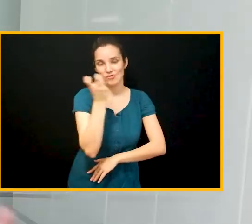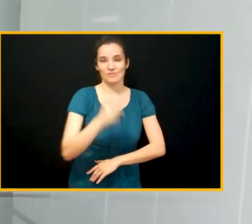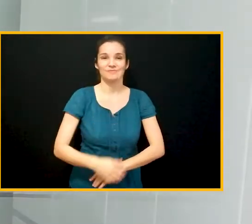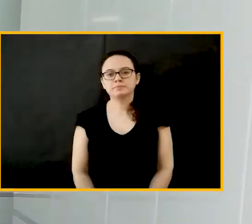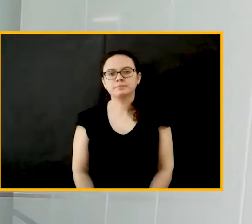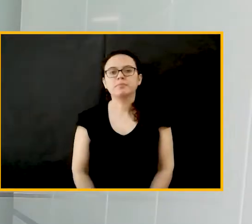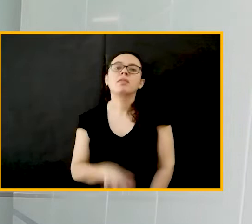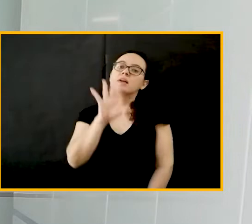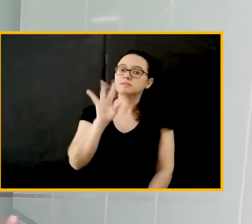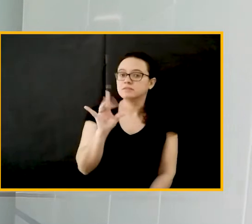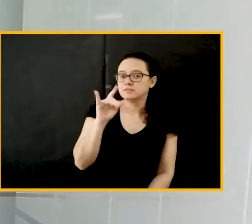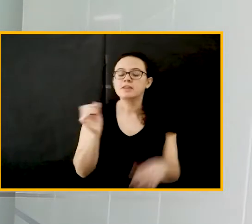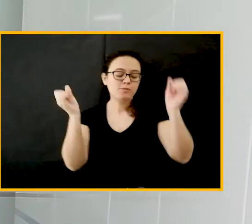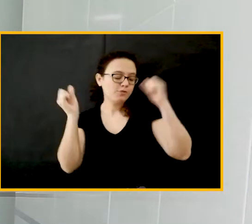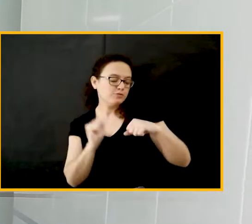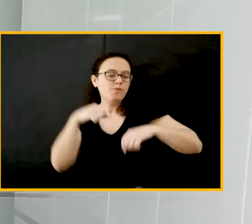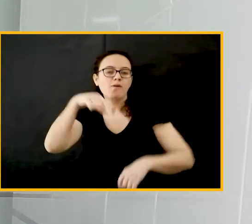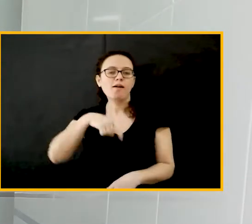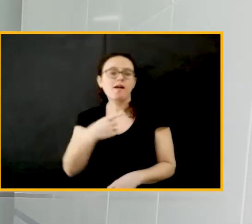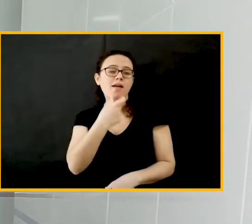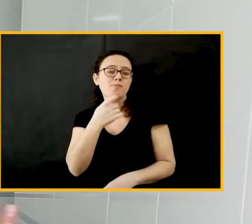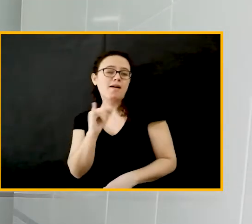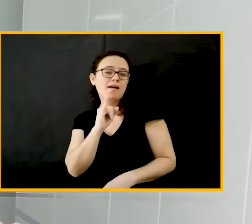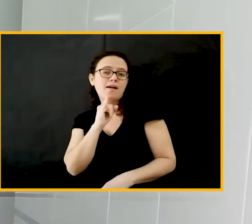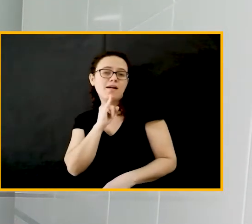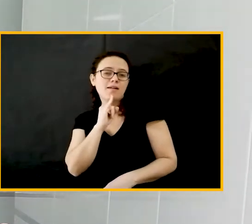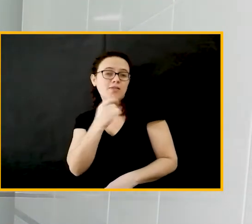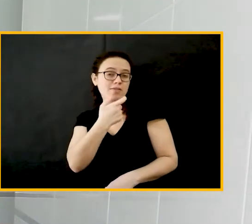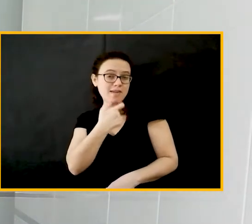Sí, por supuesto. Aquí estamos hablando un inglés muy